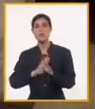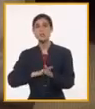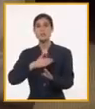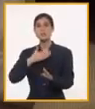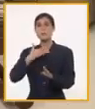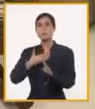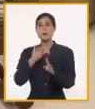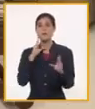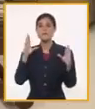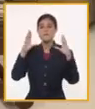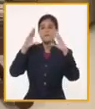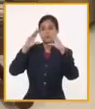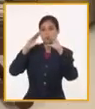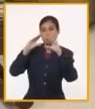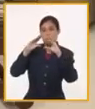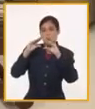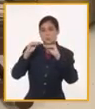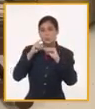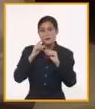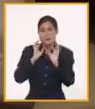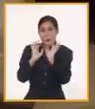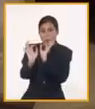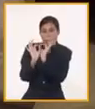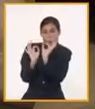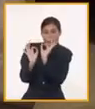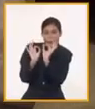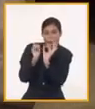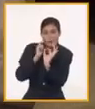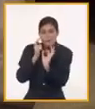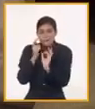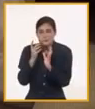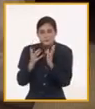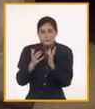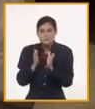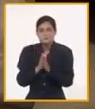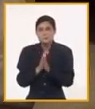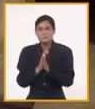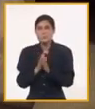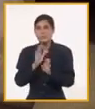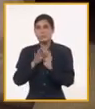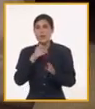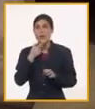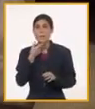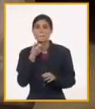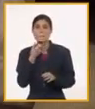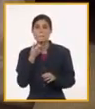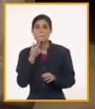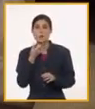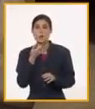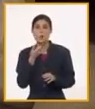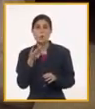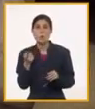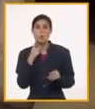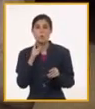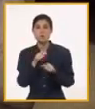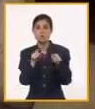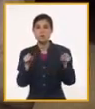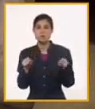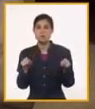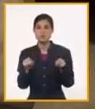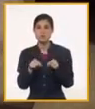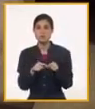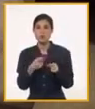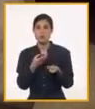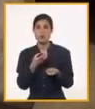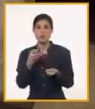de noche había que pasarlo y con mucho cuidado, porque me acuerdo que hablé a una torpedera de Chombe, que era el general, que era el dictador